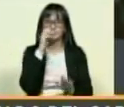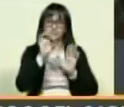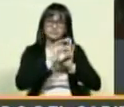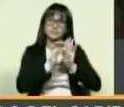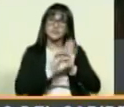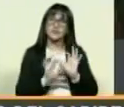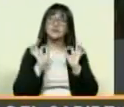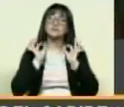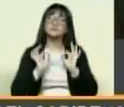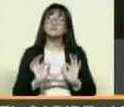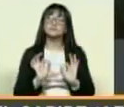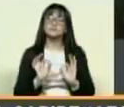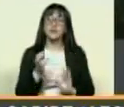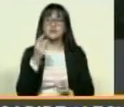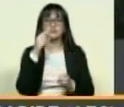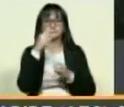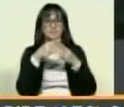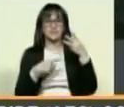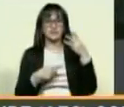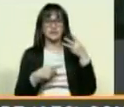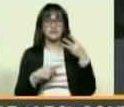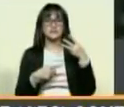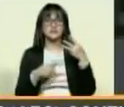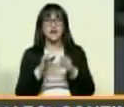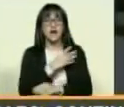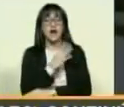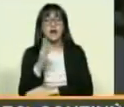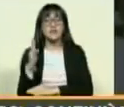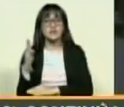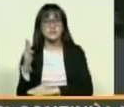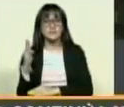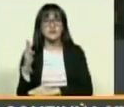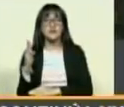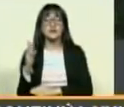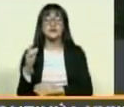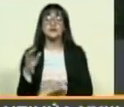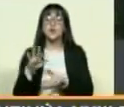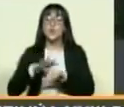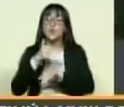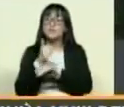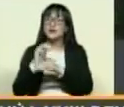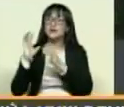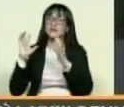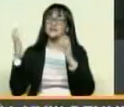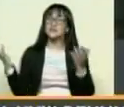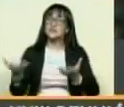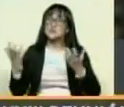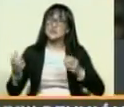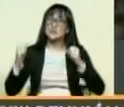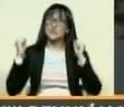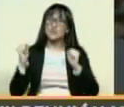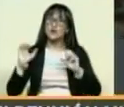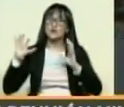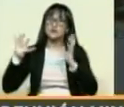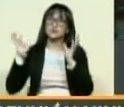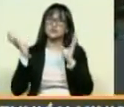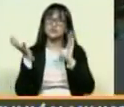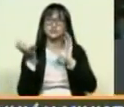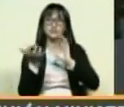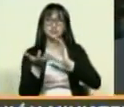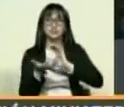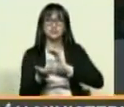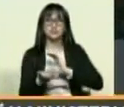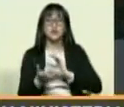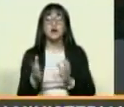de declaración sobre desastres naturales en la región del Caribe como consecuencia del calentamiento global. De igual manera, fue aprobado un proyecto